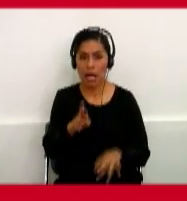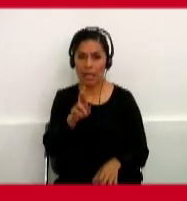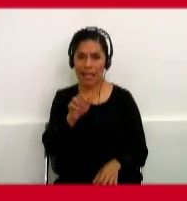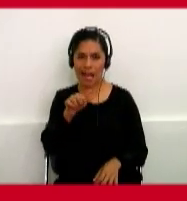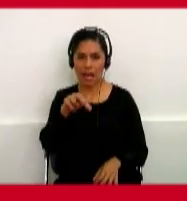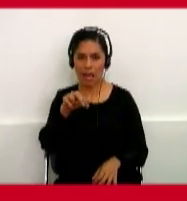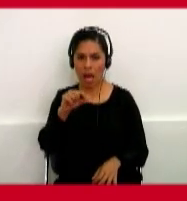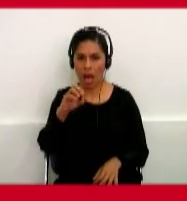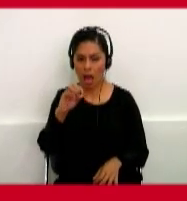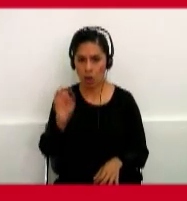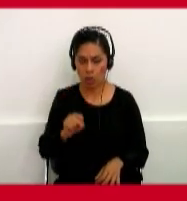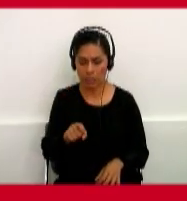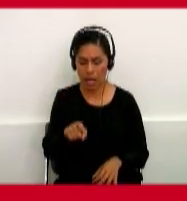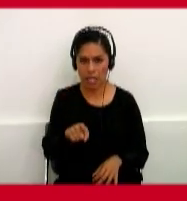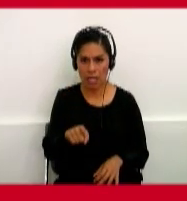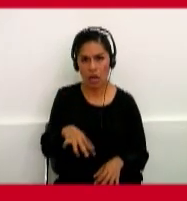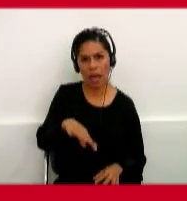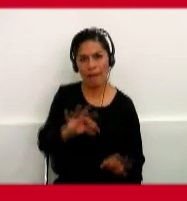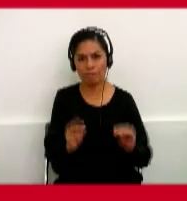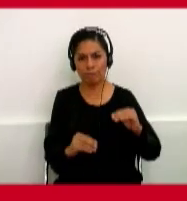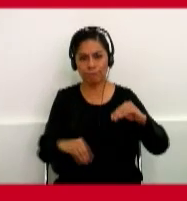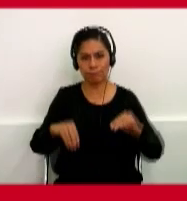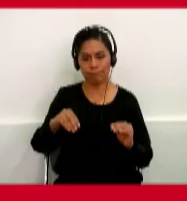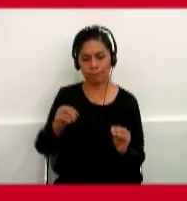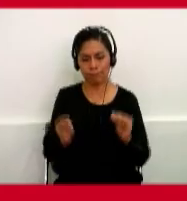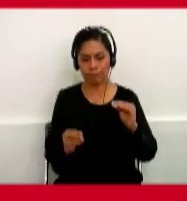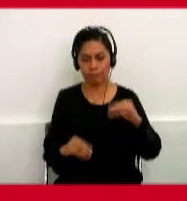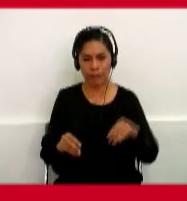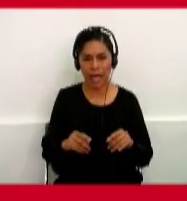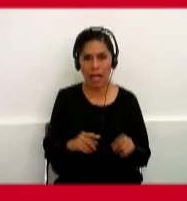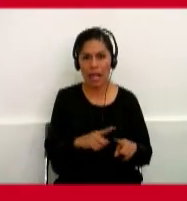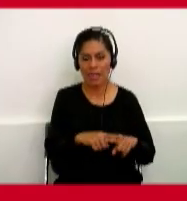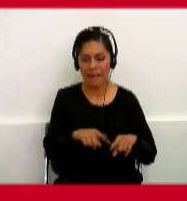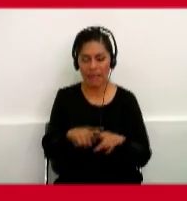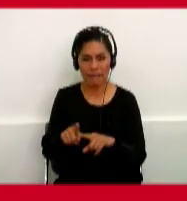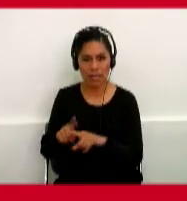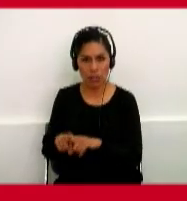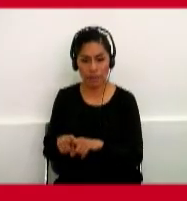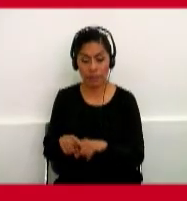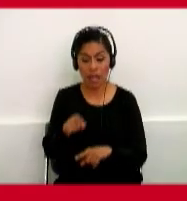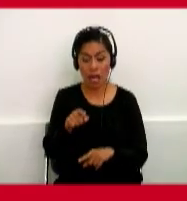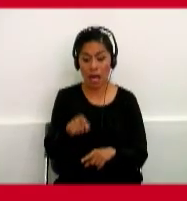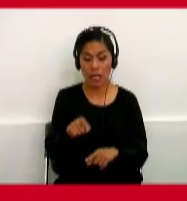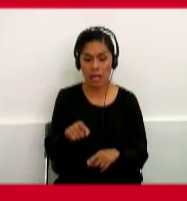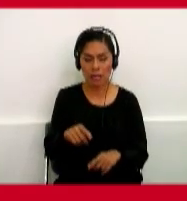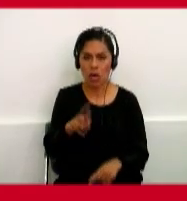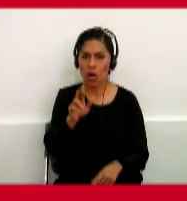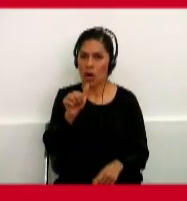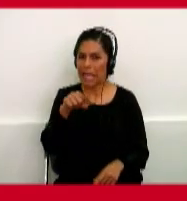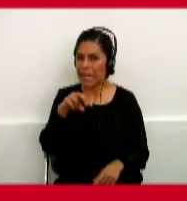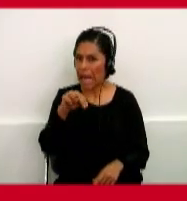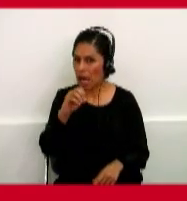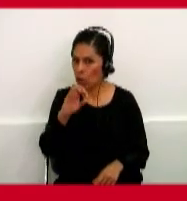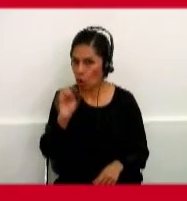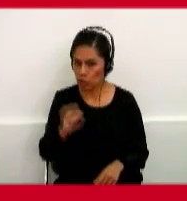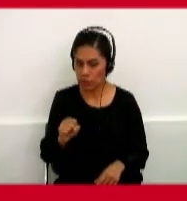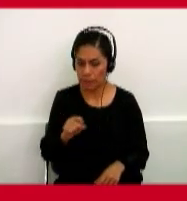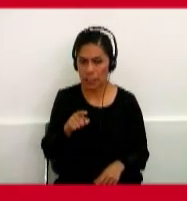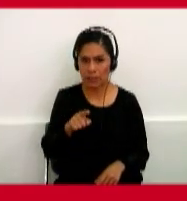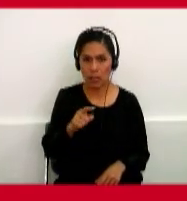cuales fluctúa la recuperación y dilución. En proyectos de sublevel caving, este rango oscila entre los 15